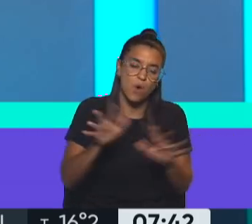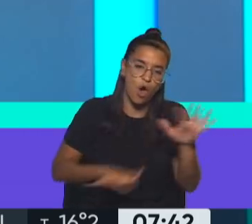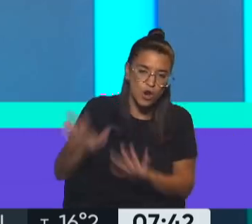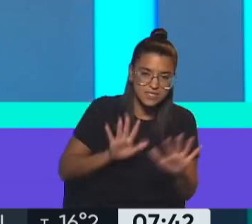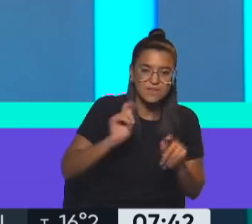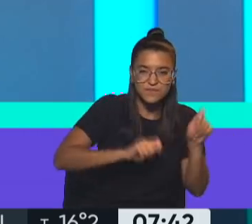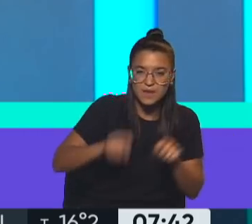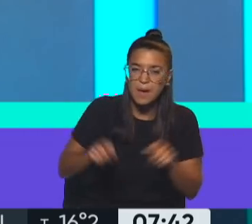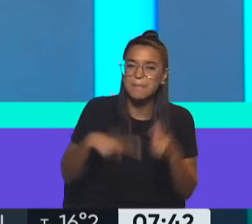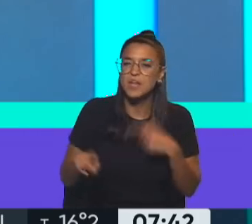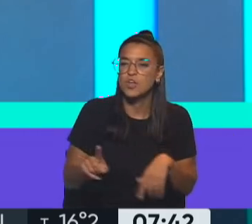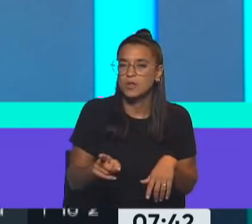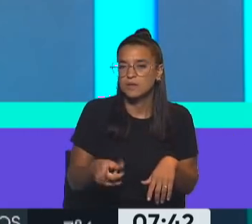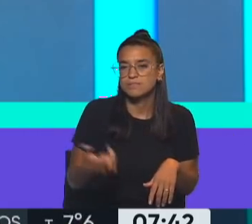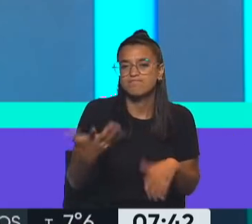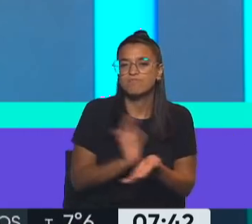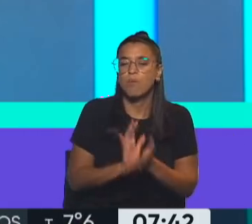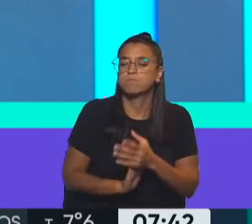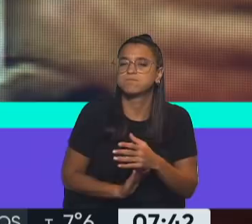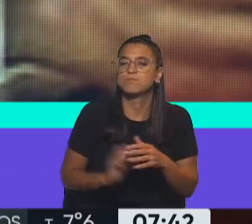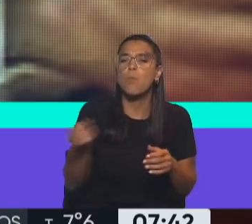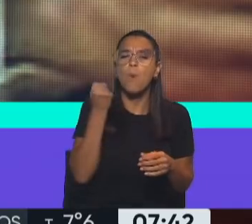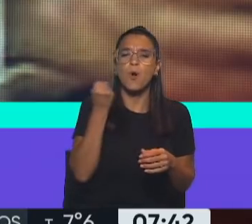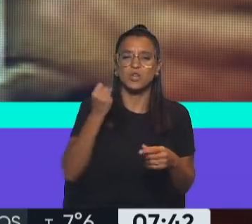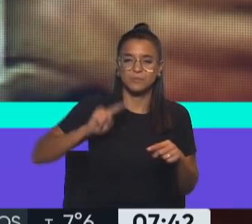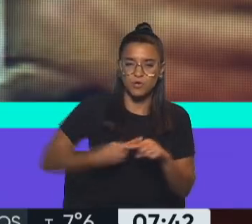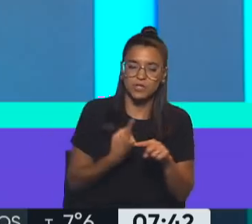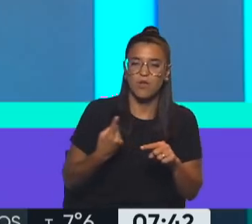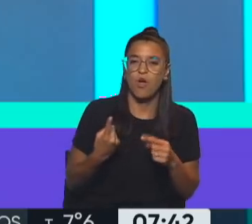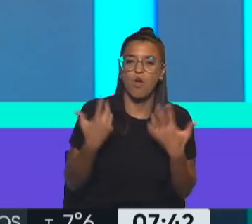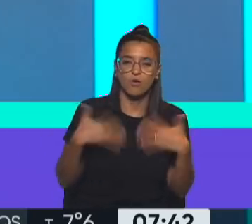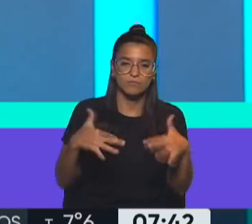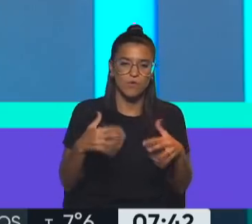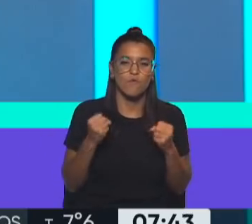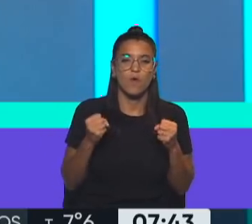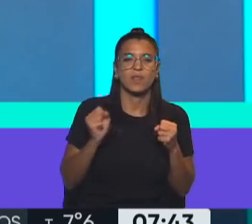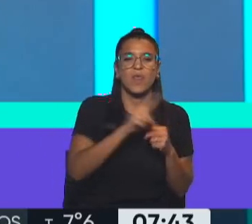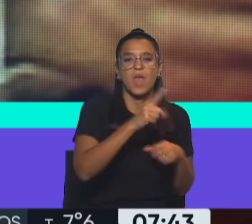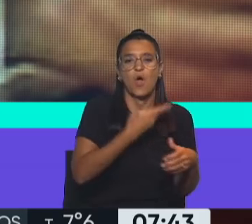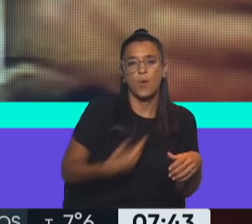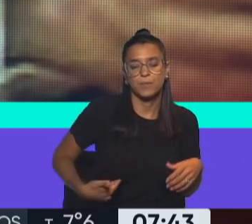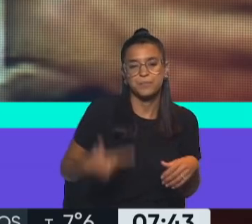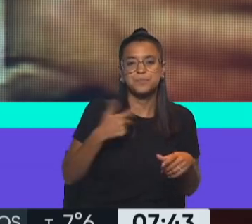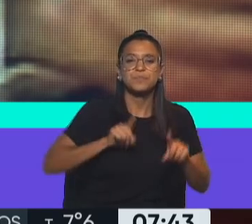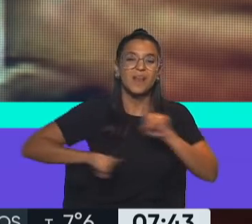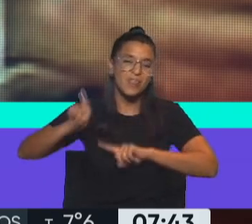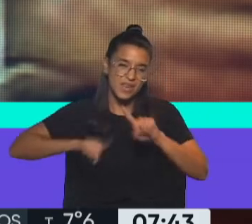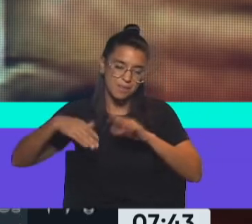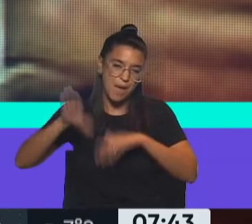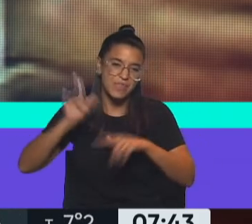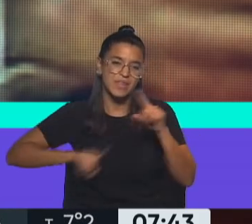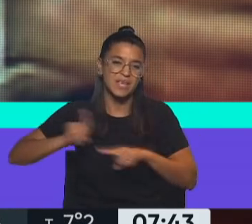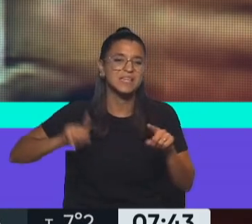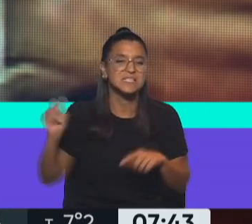que firman, pero ninguna me parecía tan relevante políticamente ni con influencia tan fuerte en el gobierno. Claro, son dirigentes, ¿no? En su gran mayoría